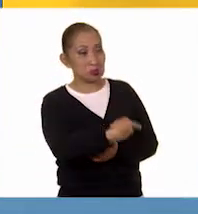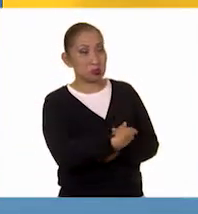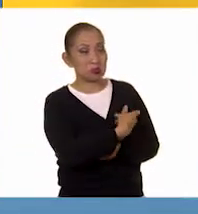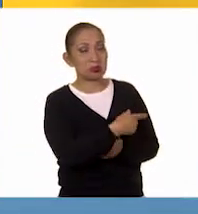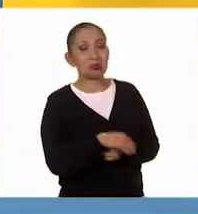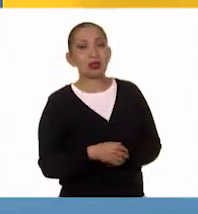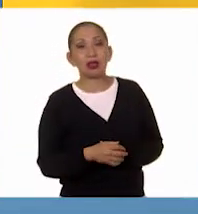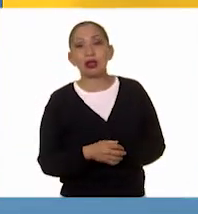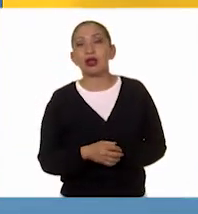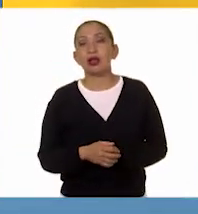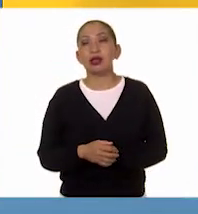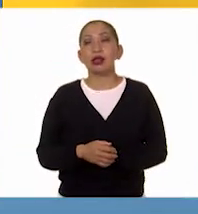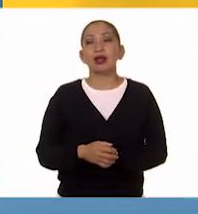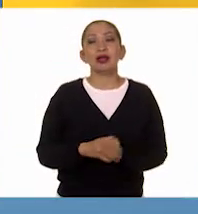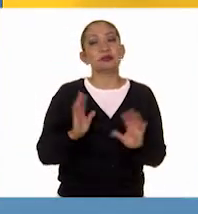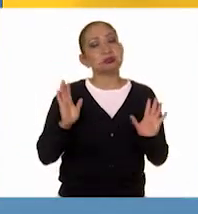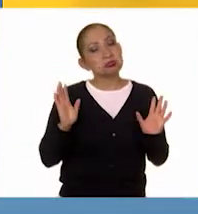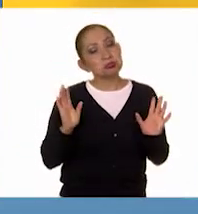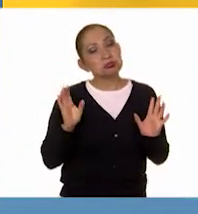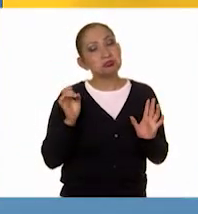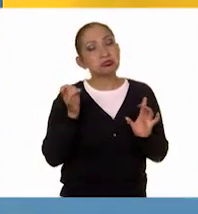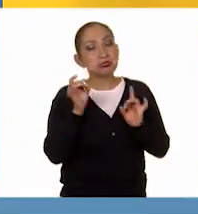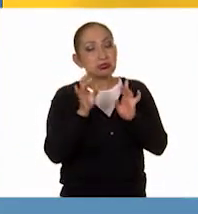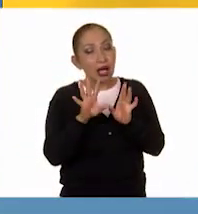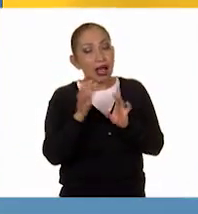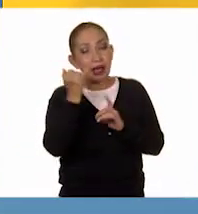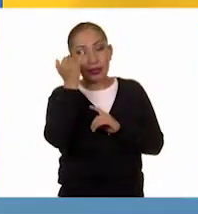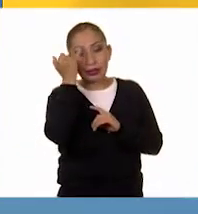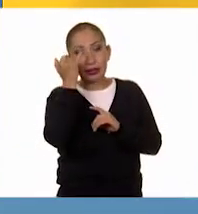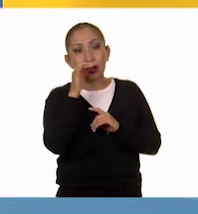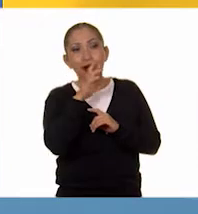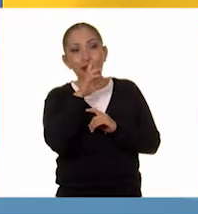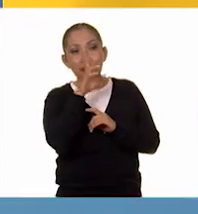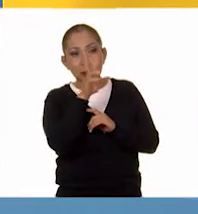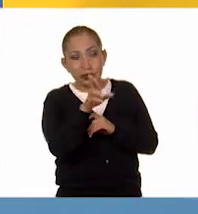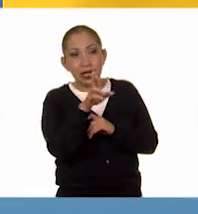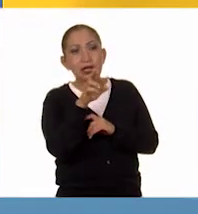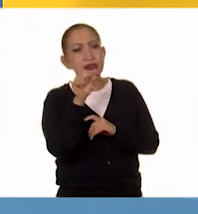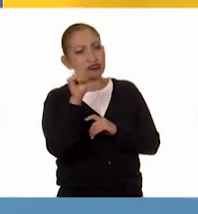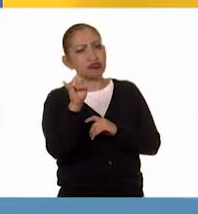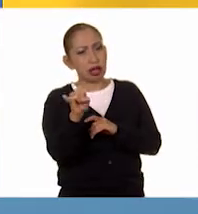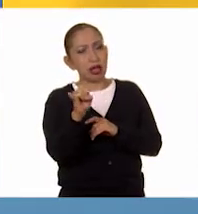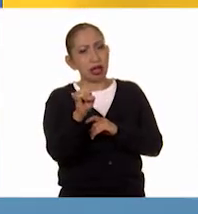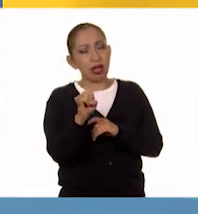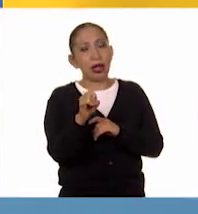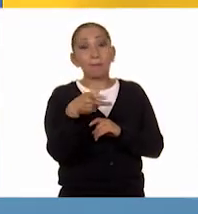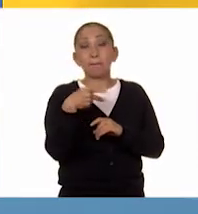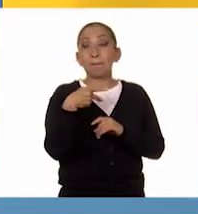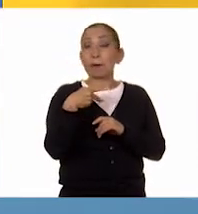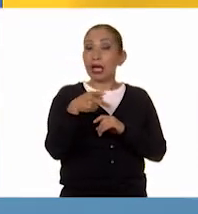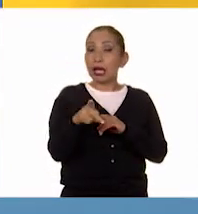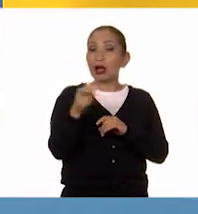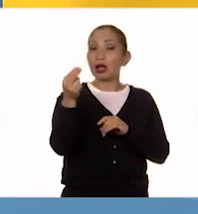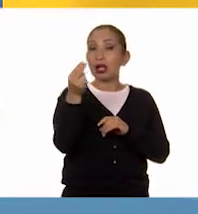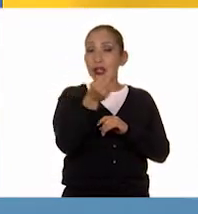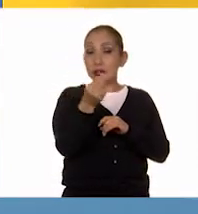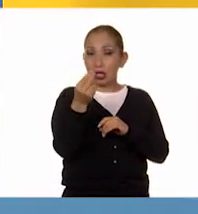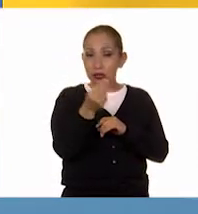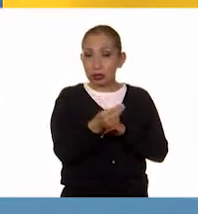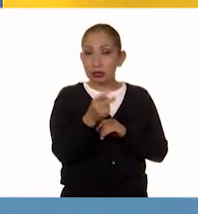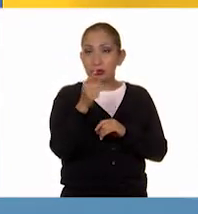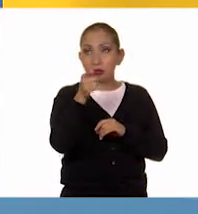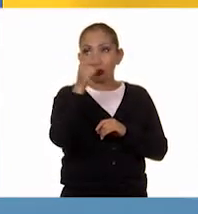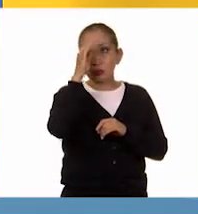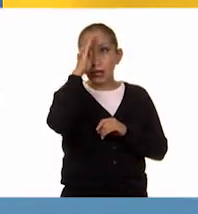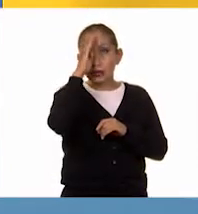eso. En sentido estricto, la respuesta, es sí. No obstante, es necesario